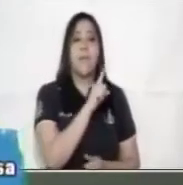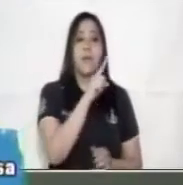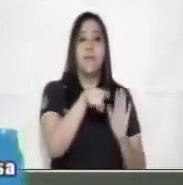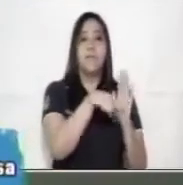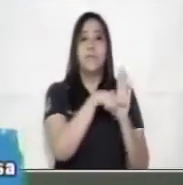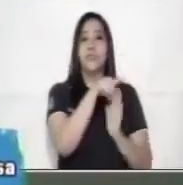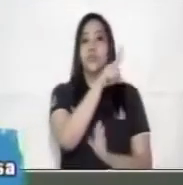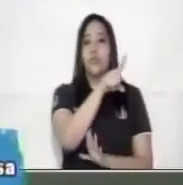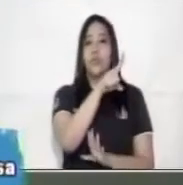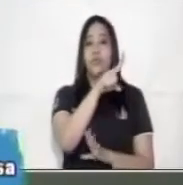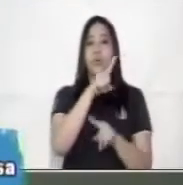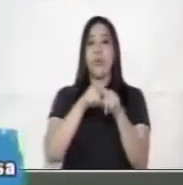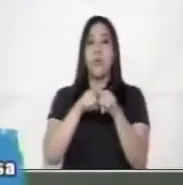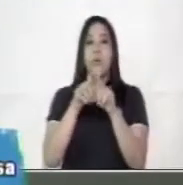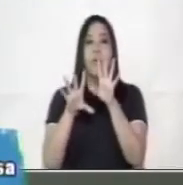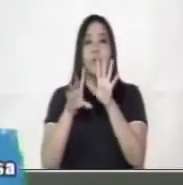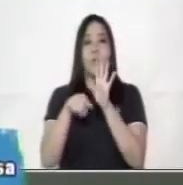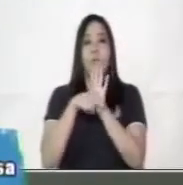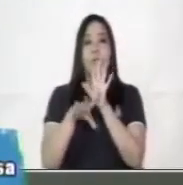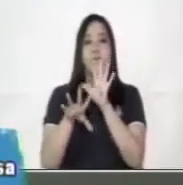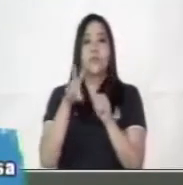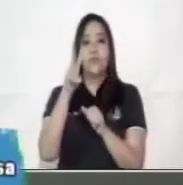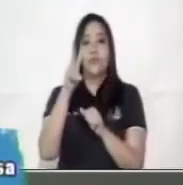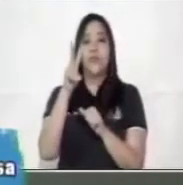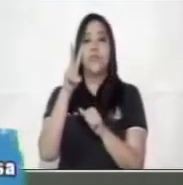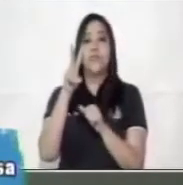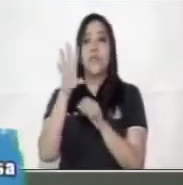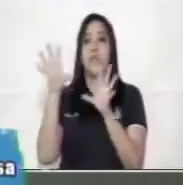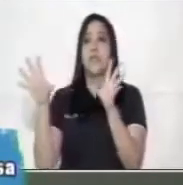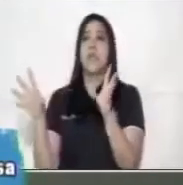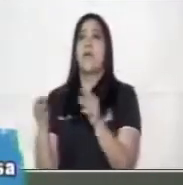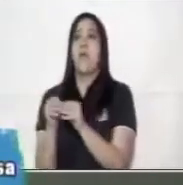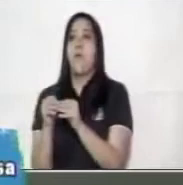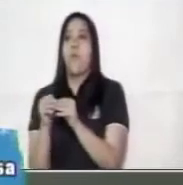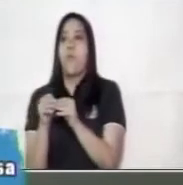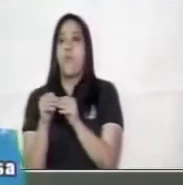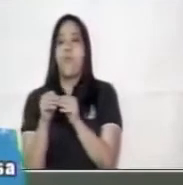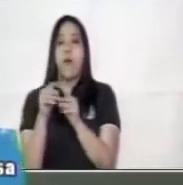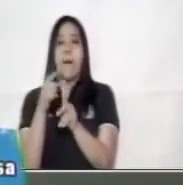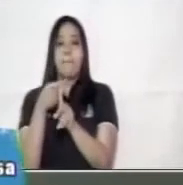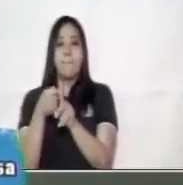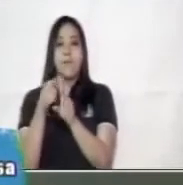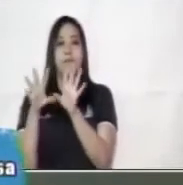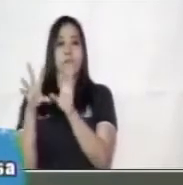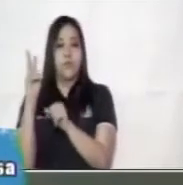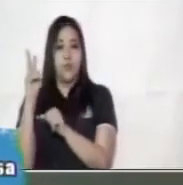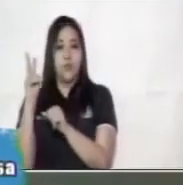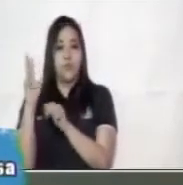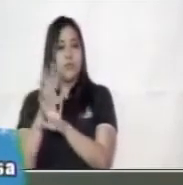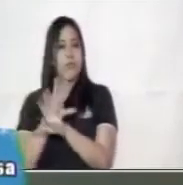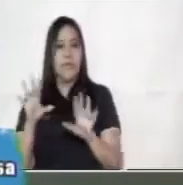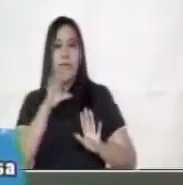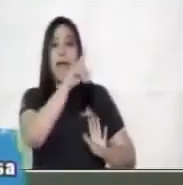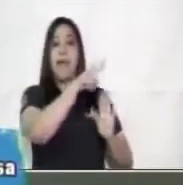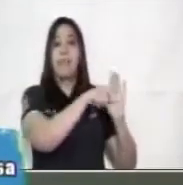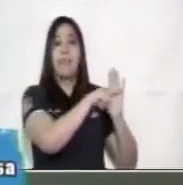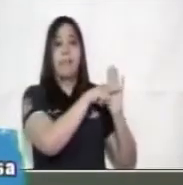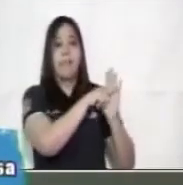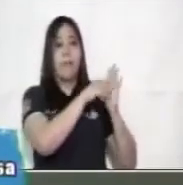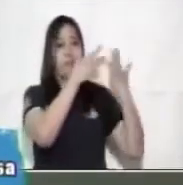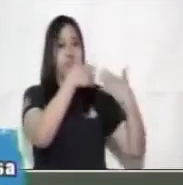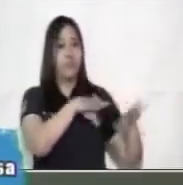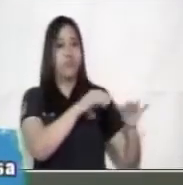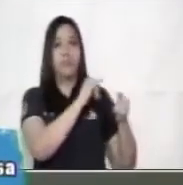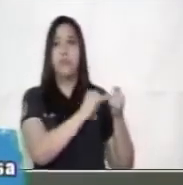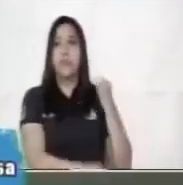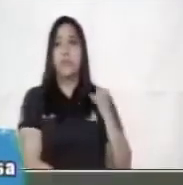12 y terminé la parte negativa. Ahora vamos a ver que por 0